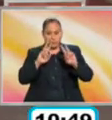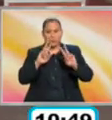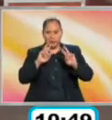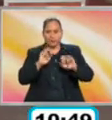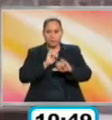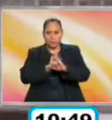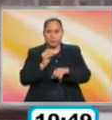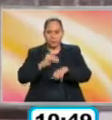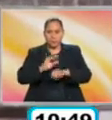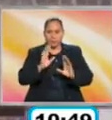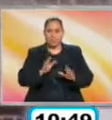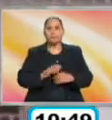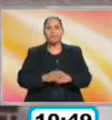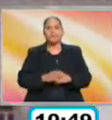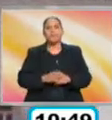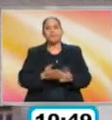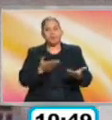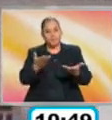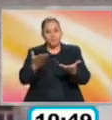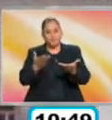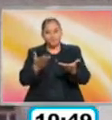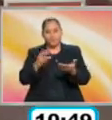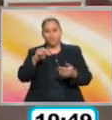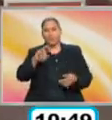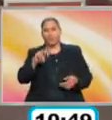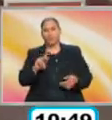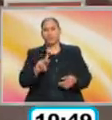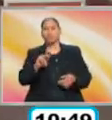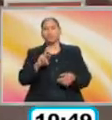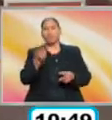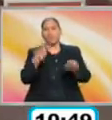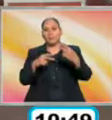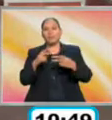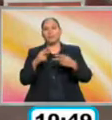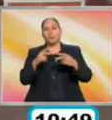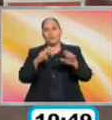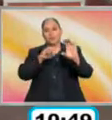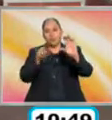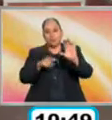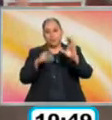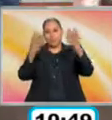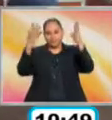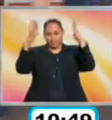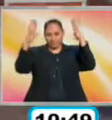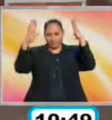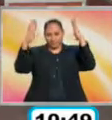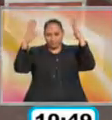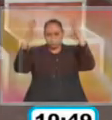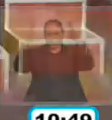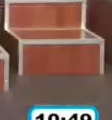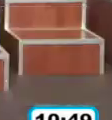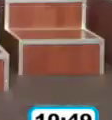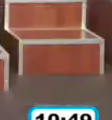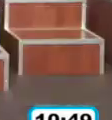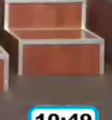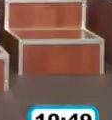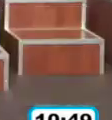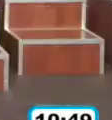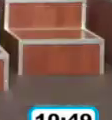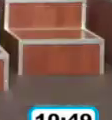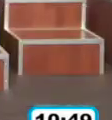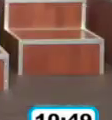Ahorita nos platicas de eso, ¿vale, Por muchachos? supuesto. A cantar. Ellos son Nuk y están con nosotros Vámonos, en recio. tus ciudades. ¡Venga!